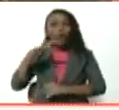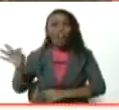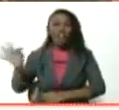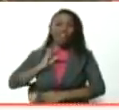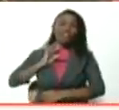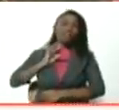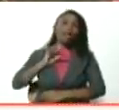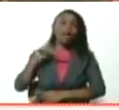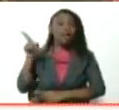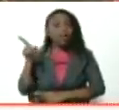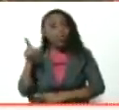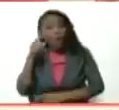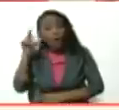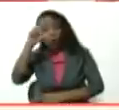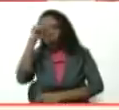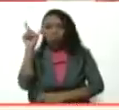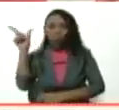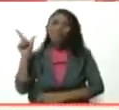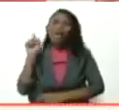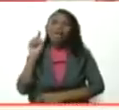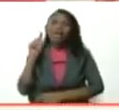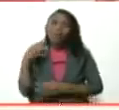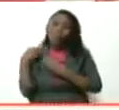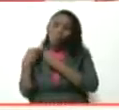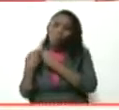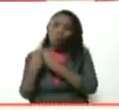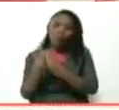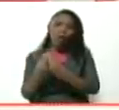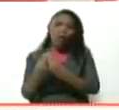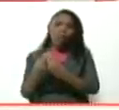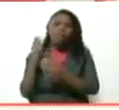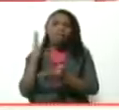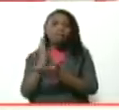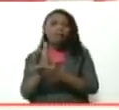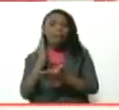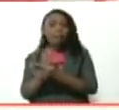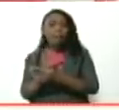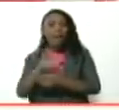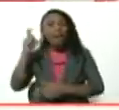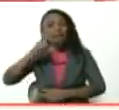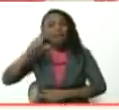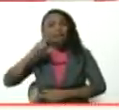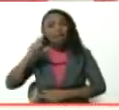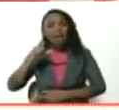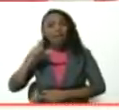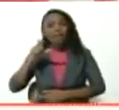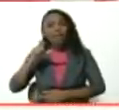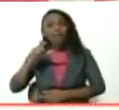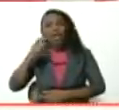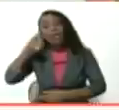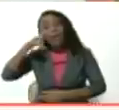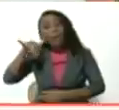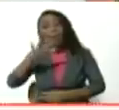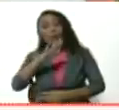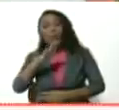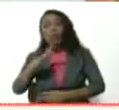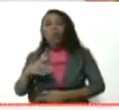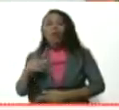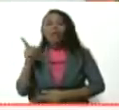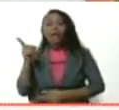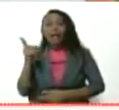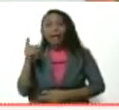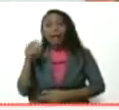el Partido Socialista Unido de Venezuela acompaña y acompañará siempre las necesidades y los requerimientos del pueblo. Creemos que por esa